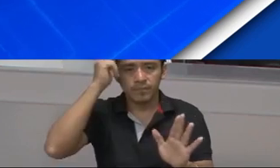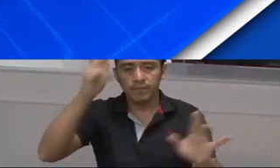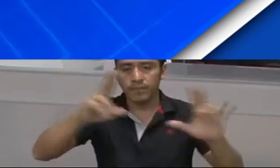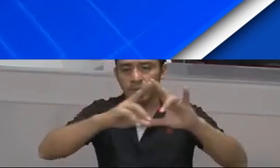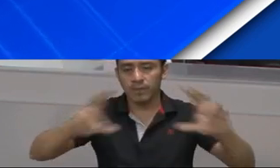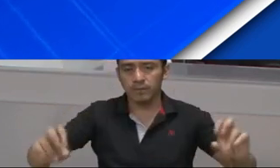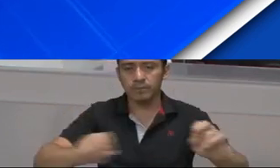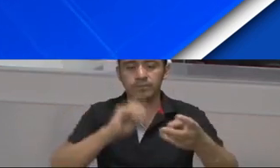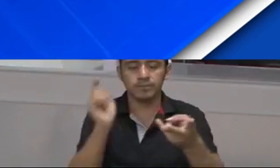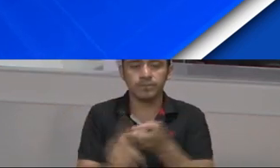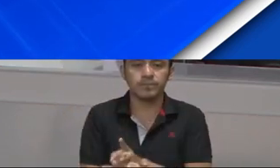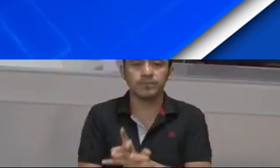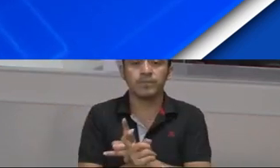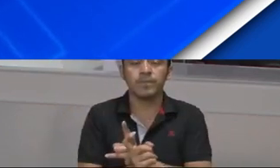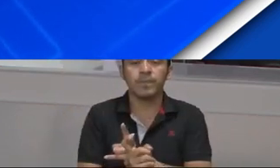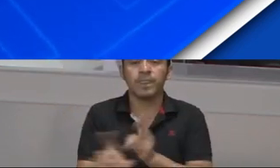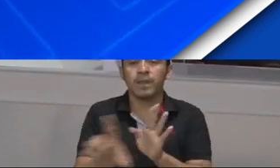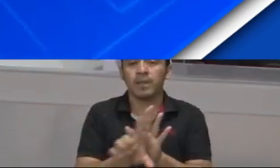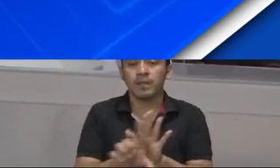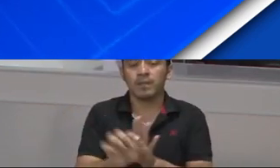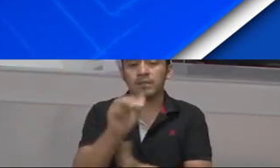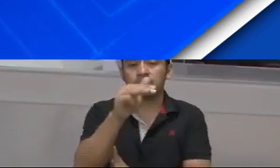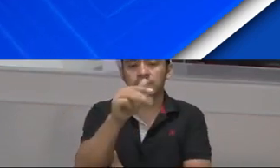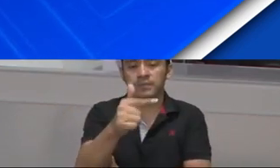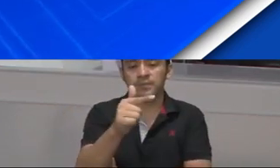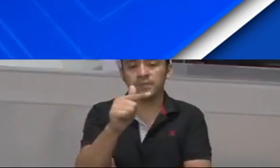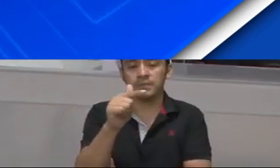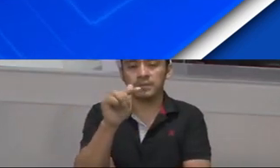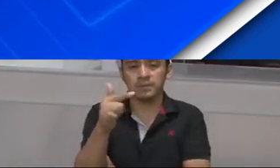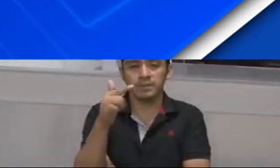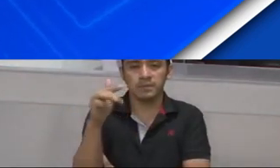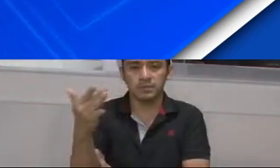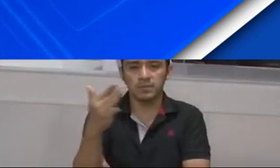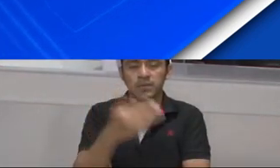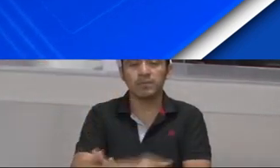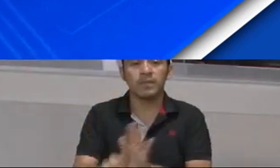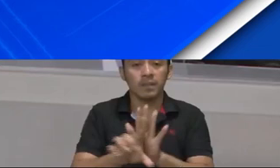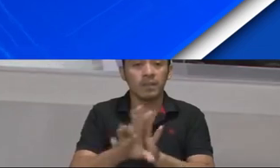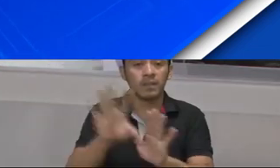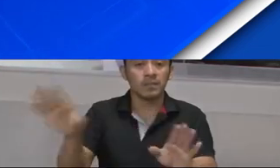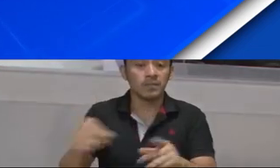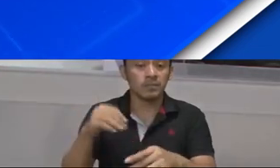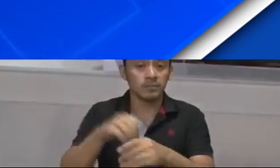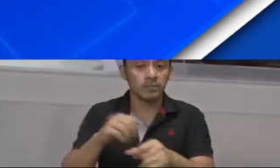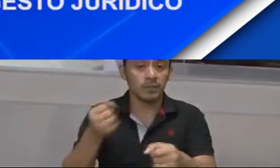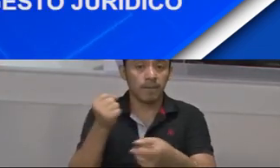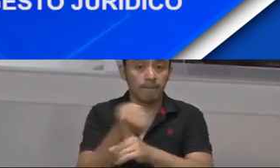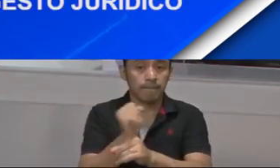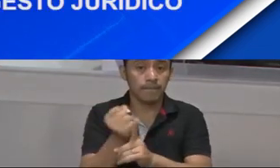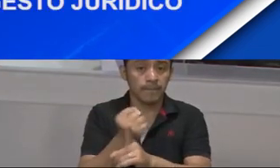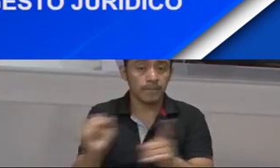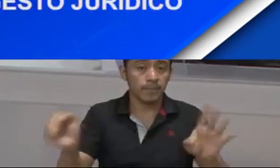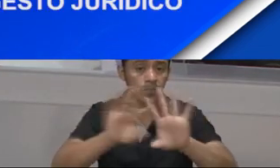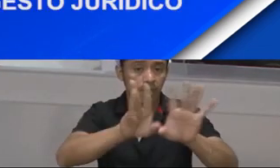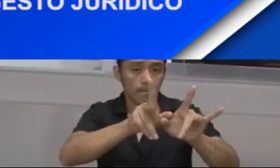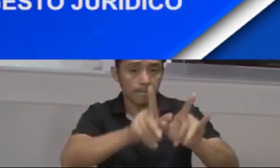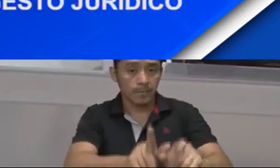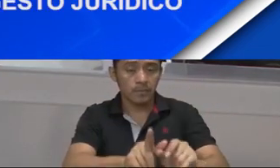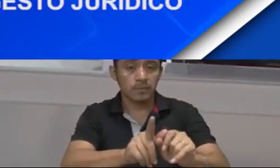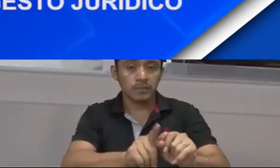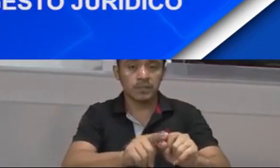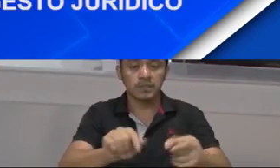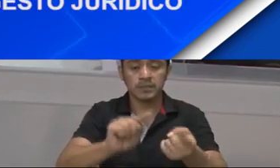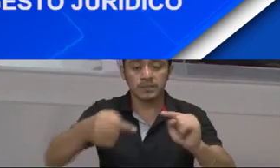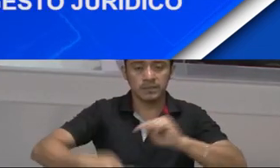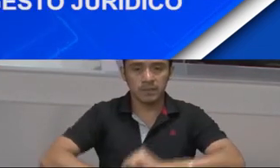la República de Nicaragua. 2. Ley número 779, Ley Integral contra la Violencia hacia las Mujeres y